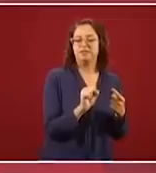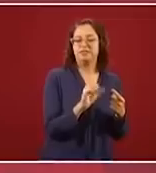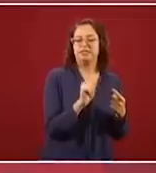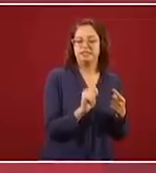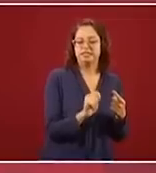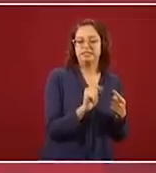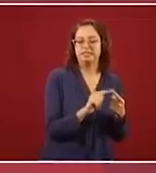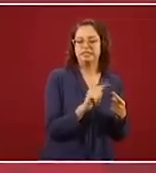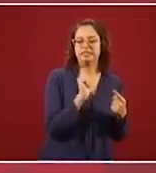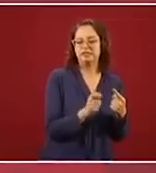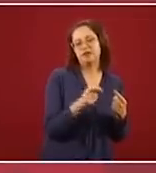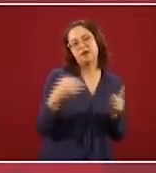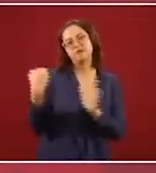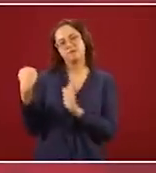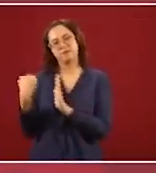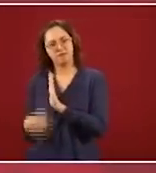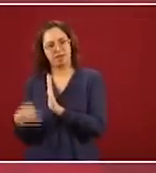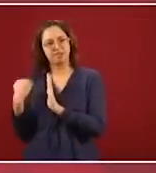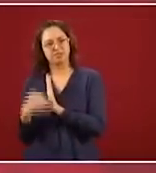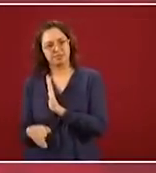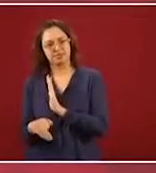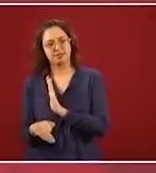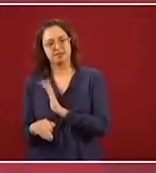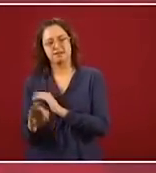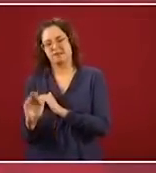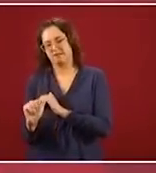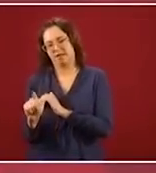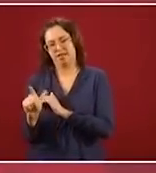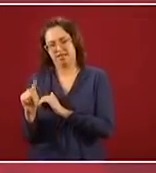falta, es déficit. Es,